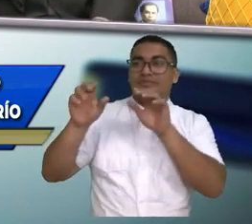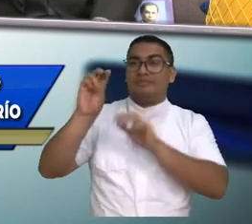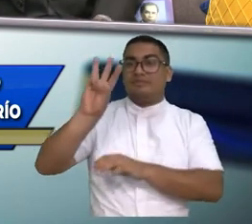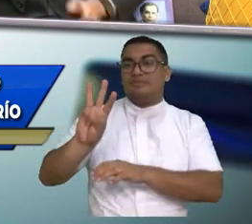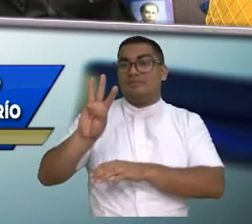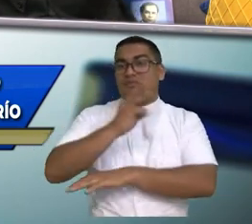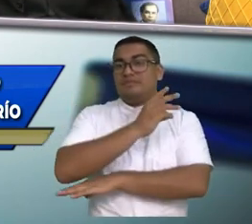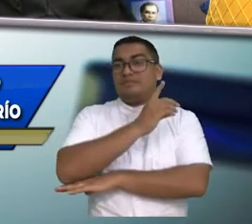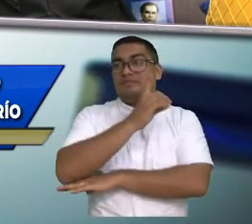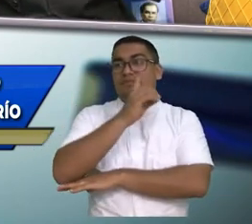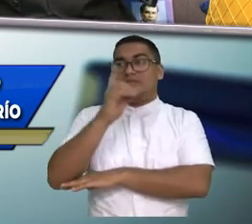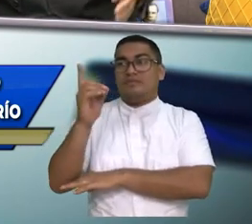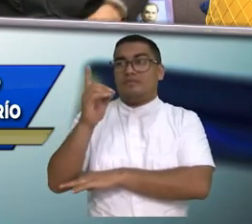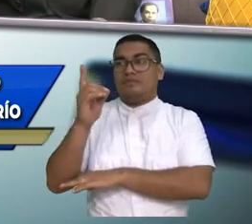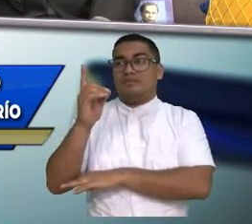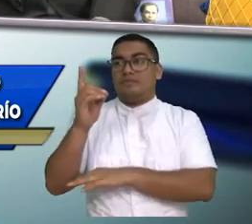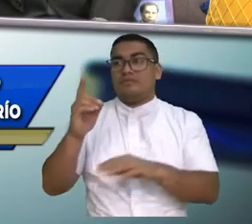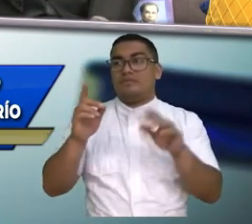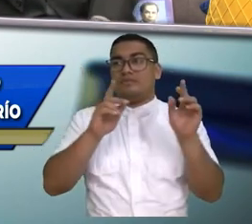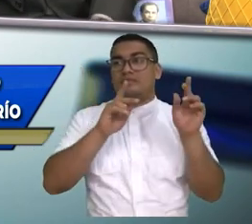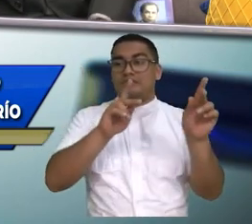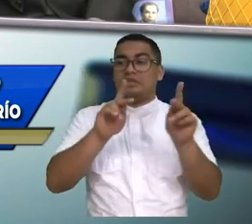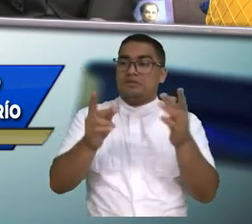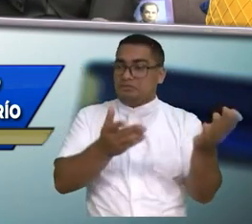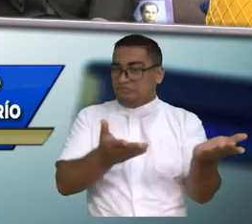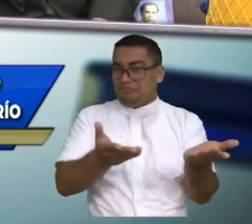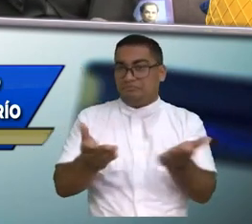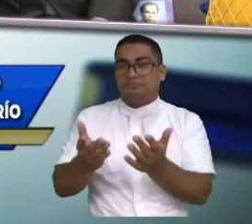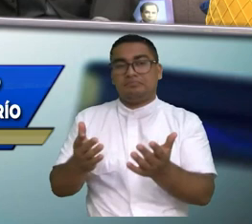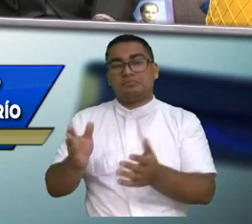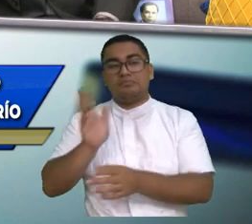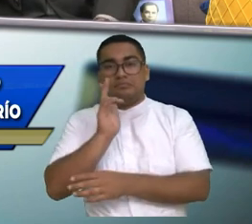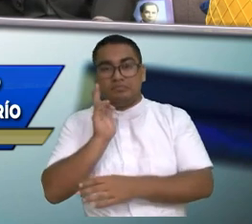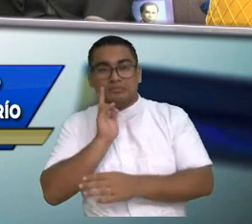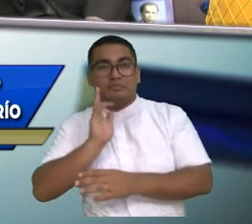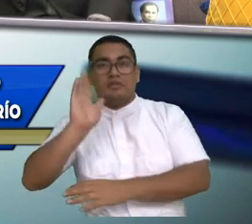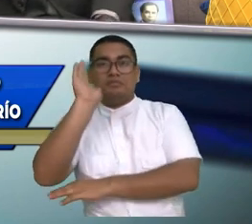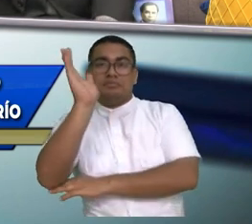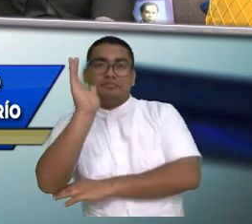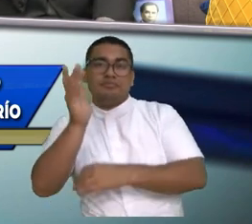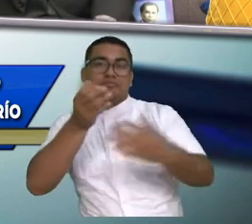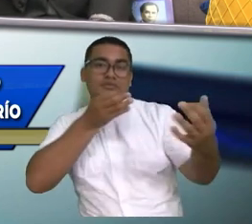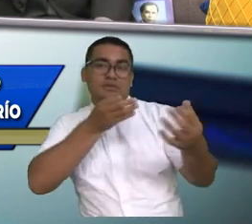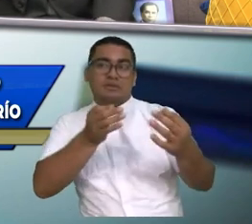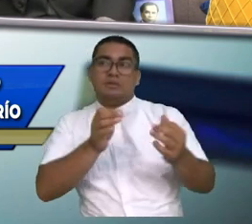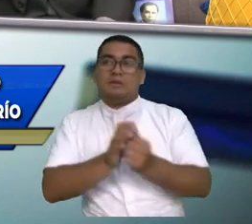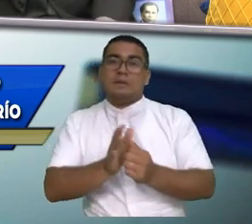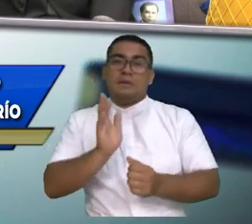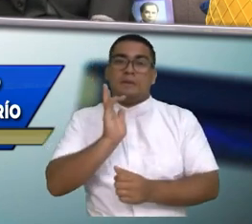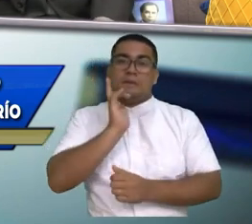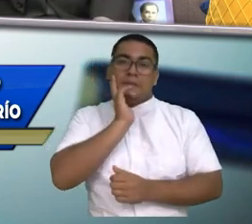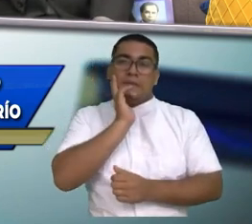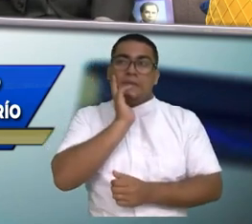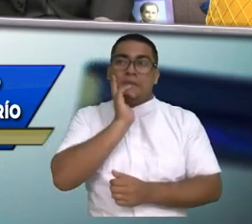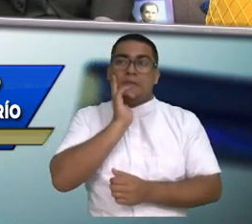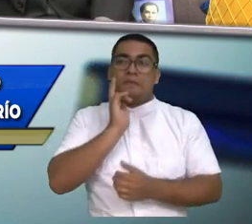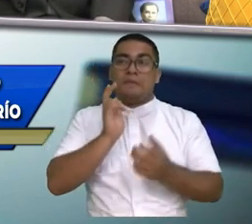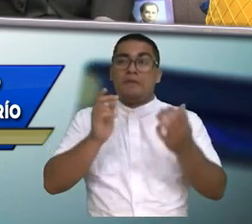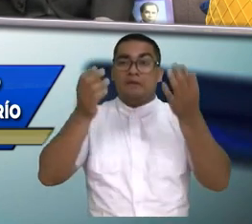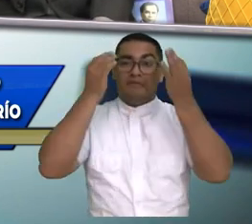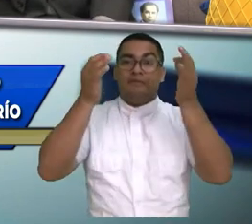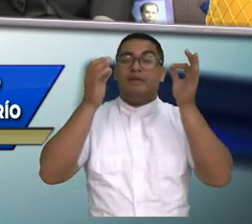3 días recibiendo a toda la población, dando conferencias. En realidad Rubén Darío era una